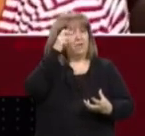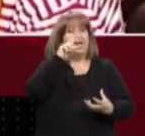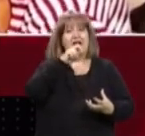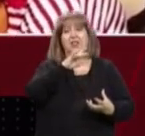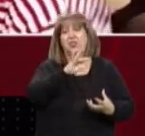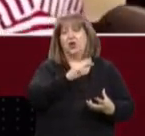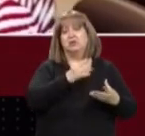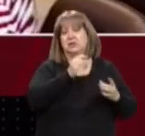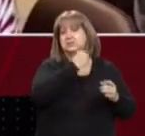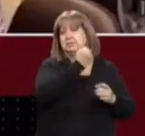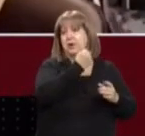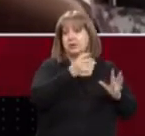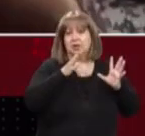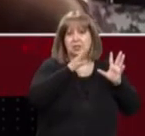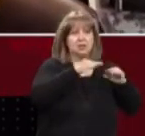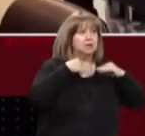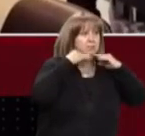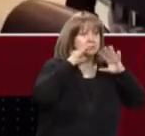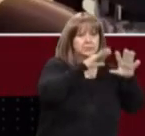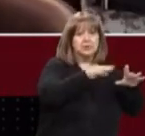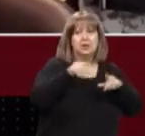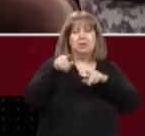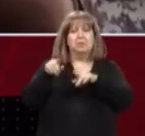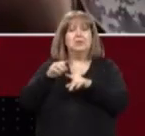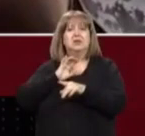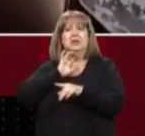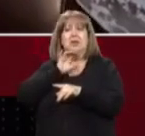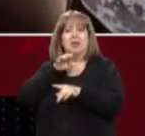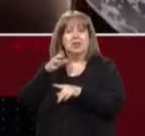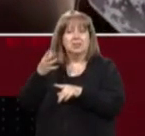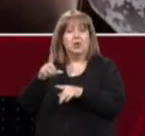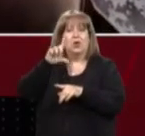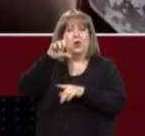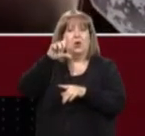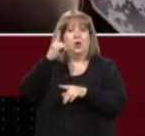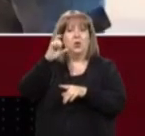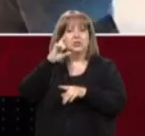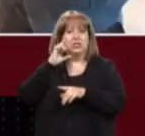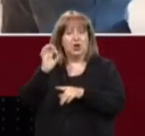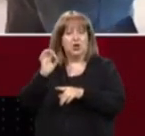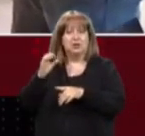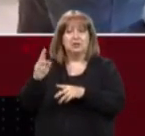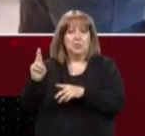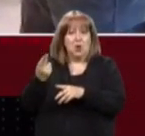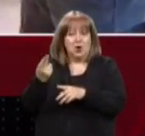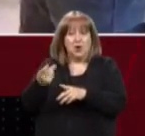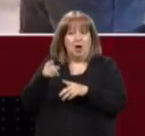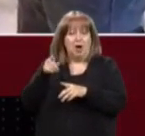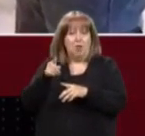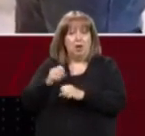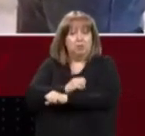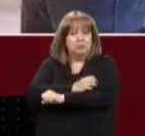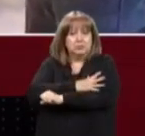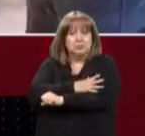Lucio, lo sobrepasó, pero bueno, la gente se dio cuenta que realmente el caso de Lucio es estremecedor.